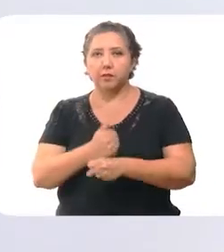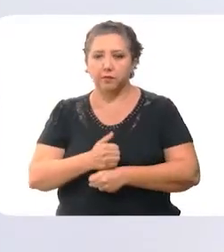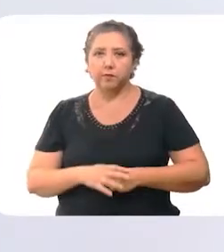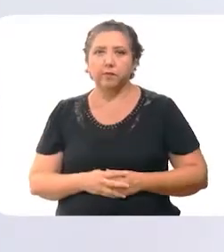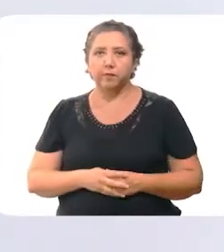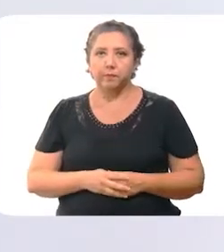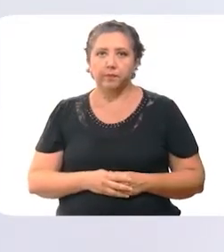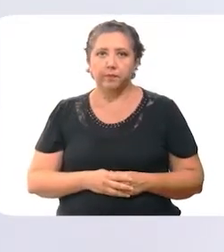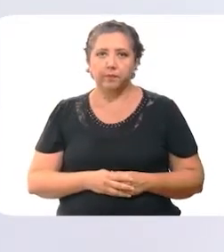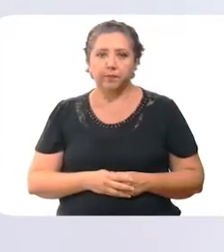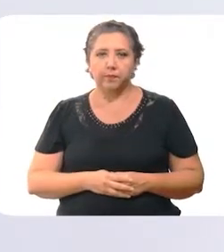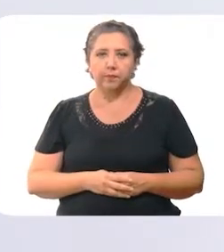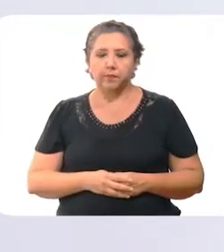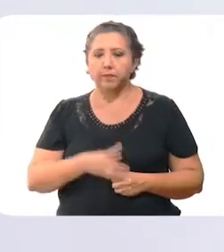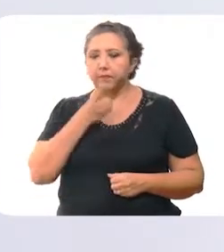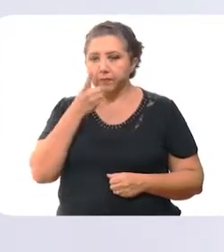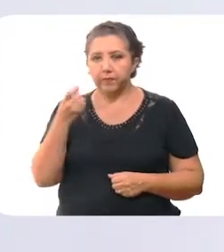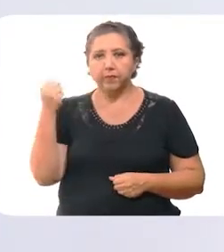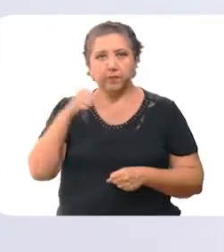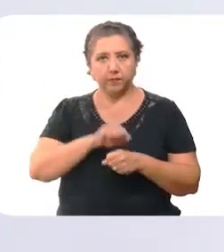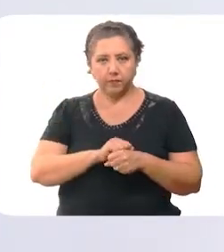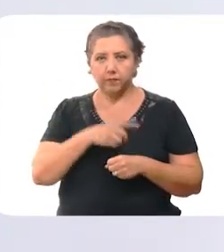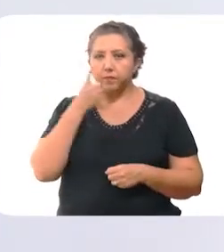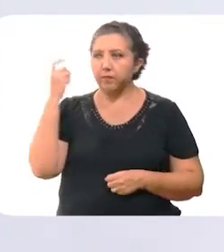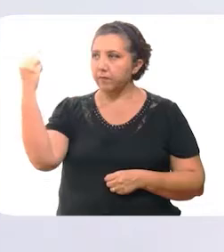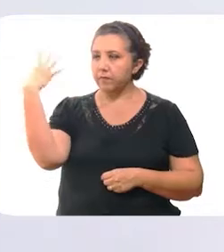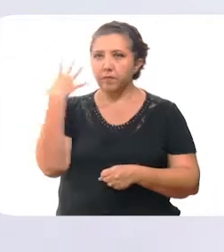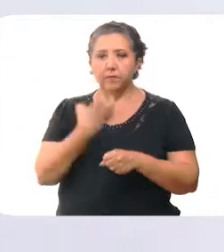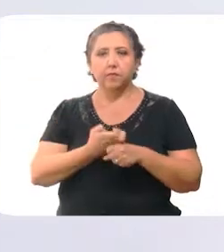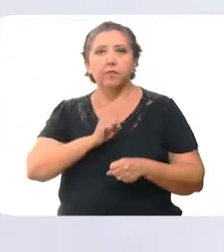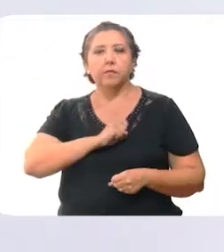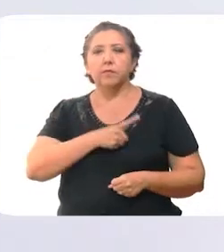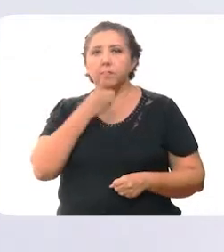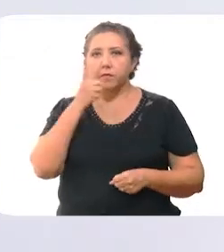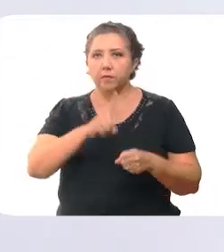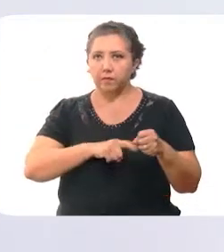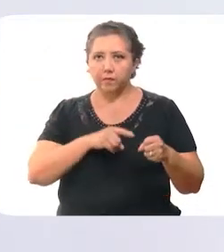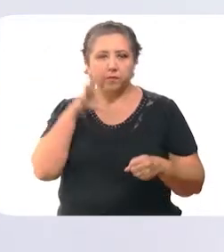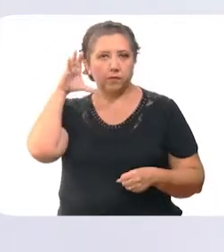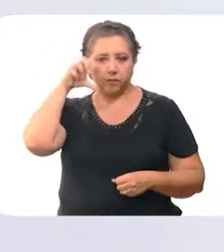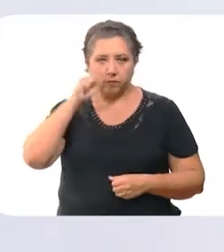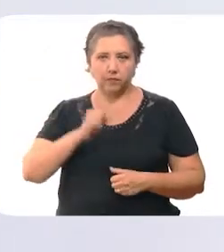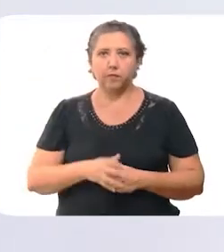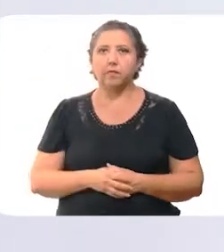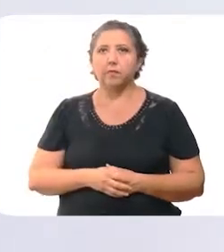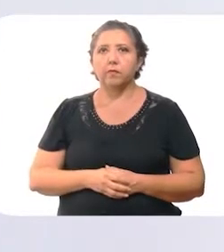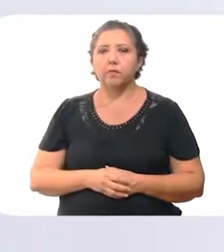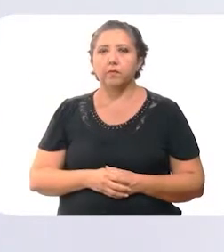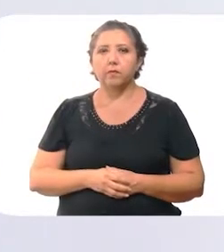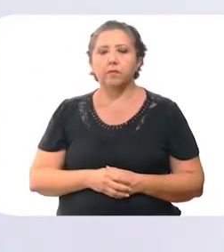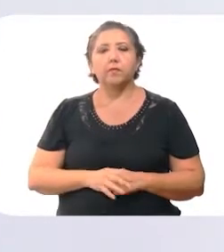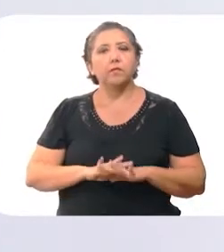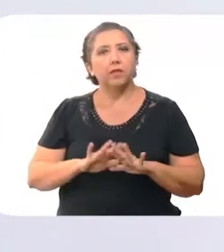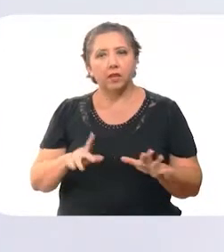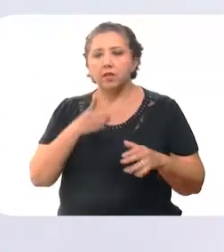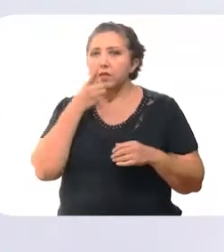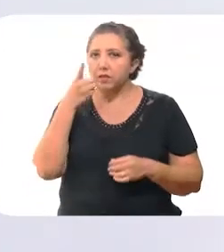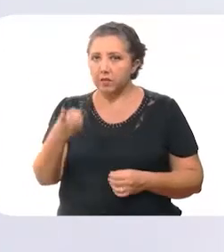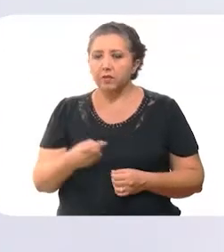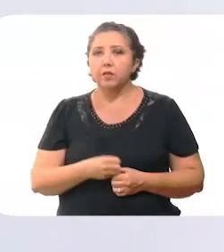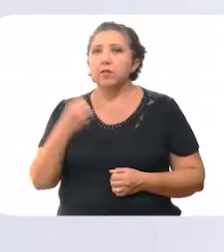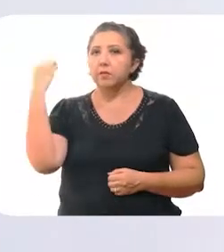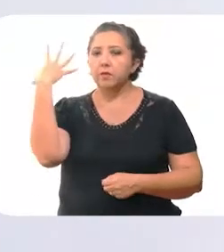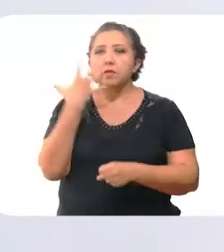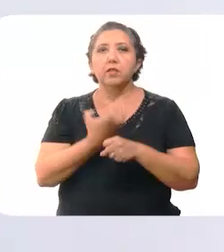99 años. Los indicadores semanales del Semáforo Estatal de Salud marcan color naranja. Como se ha informado,